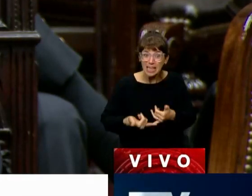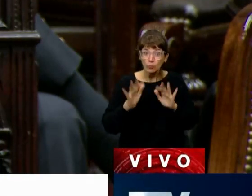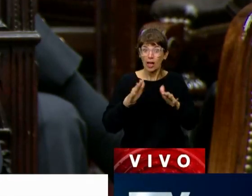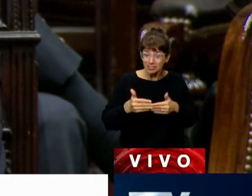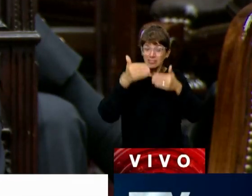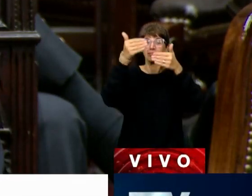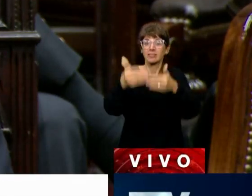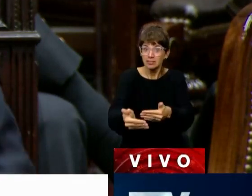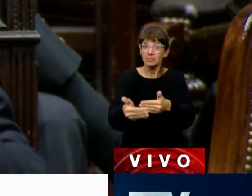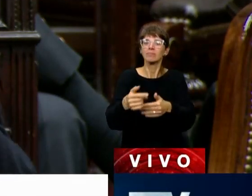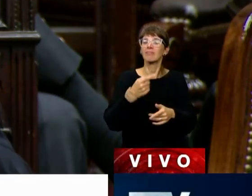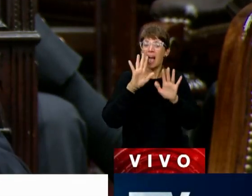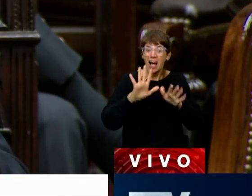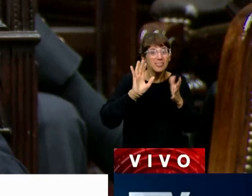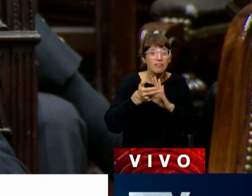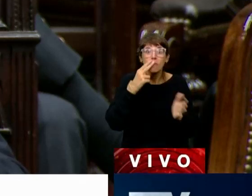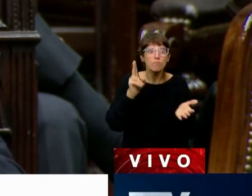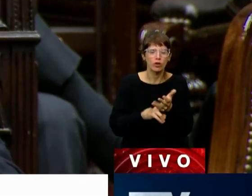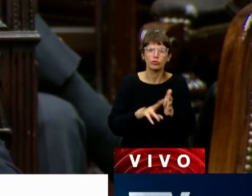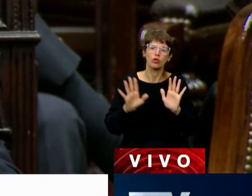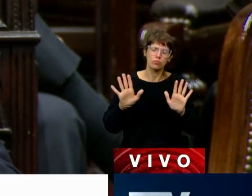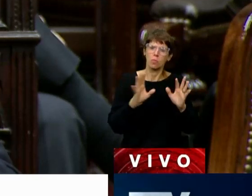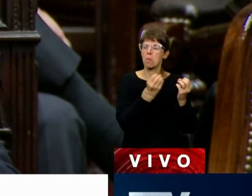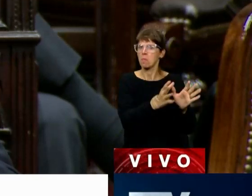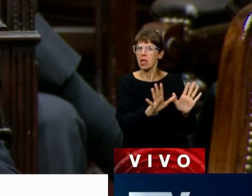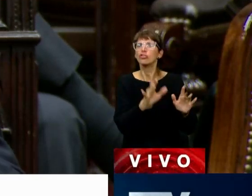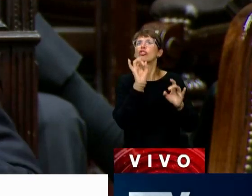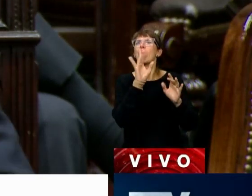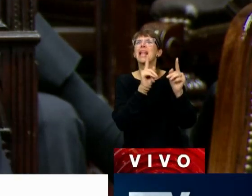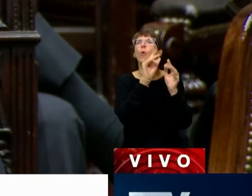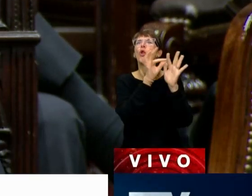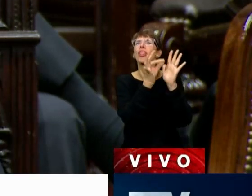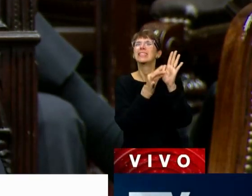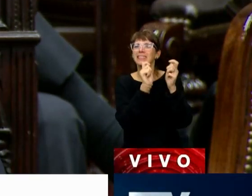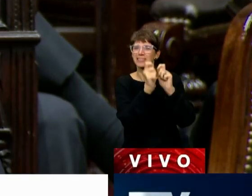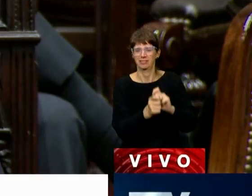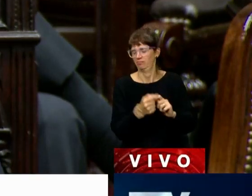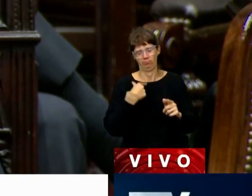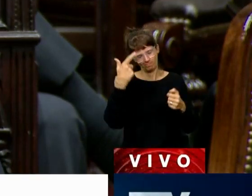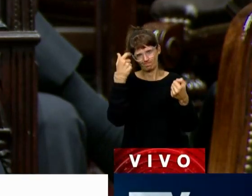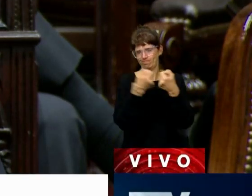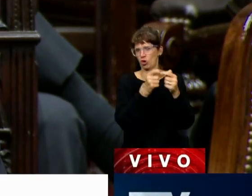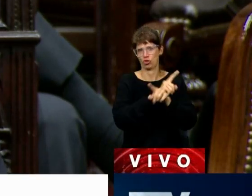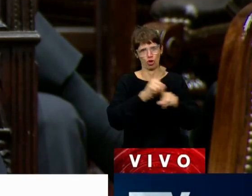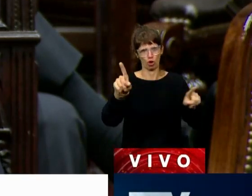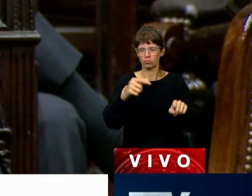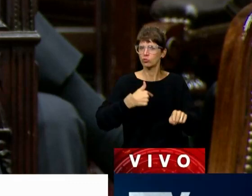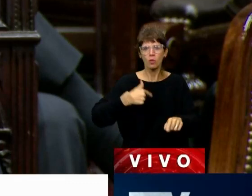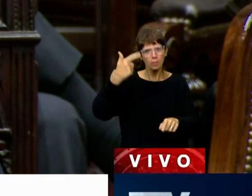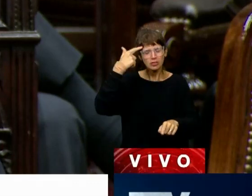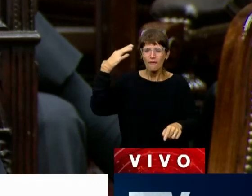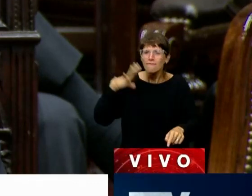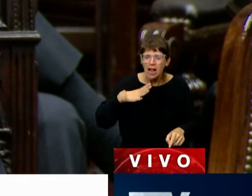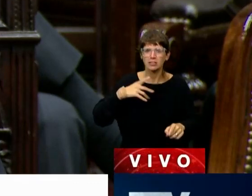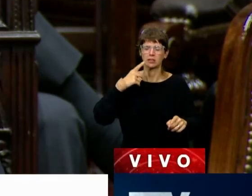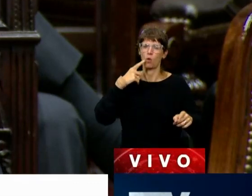aceptable y que solo cabe hacerle algunas modificaciones. No estoy de acuerdo. Creo que urge un debate serio sobre qué